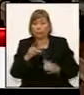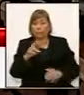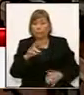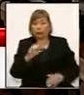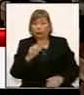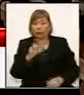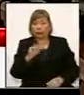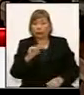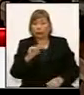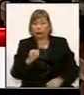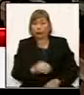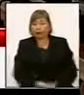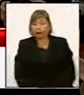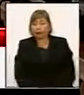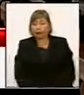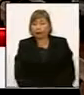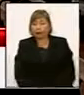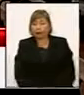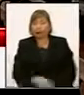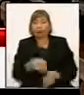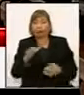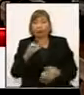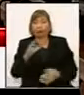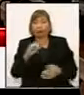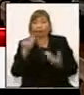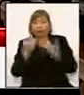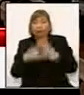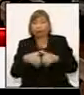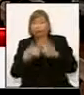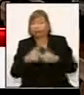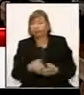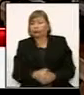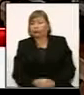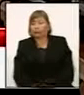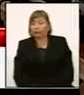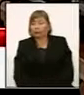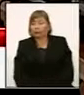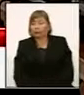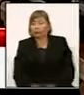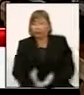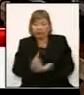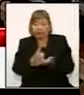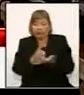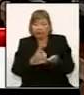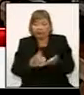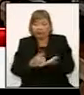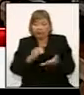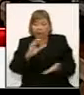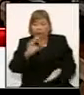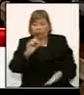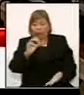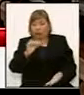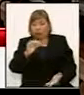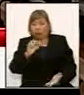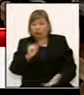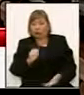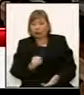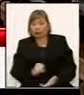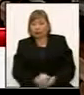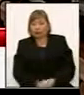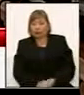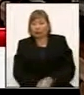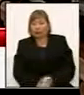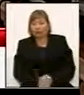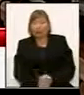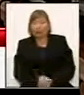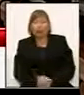Pro Lima y Pro Industrial. Sí, y la parte que pertenece a Comas, ¿no, ingeniero? La parte que pertenece a Comas. Ya,